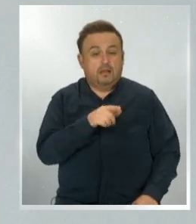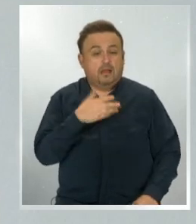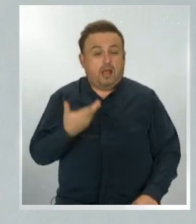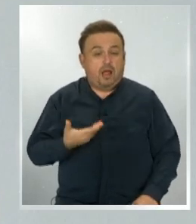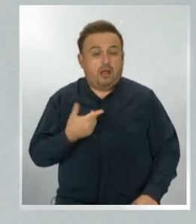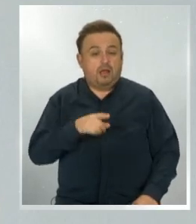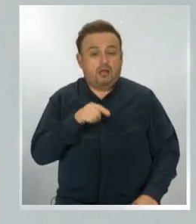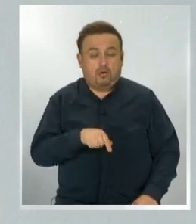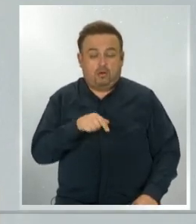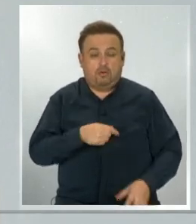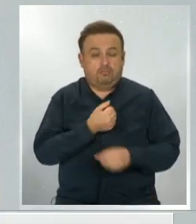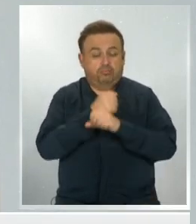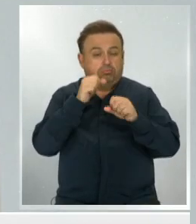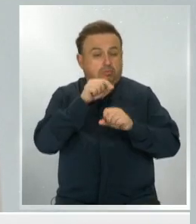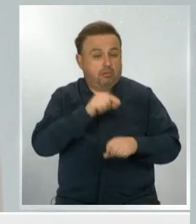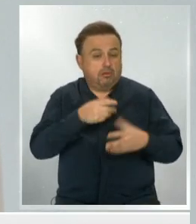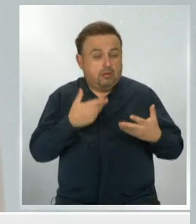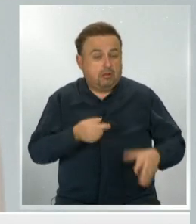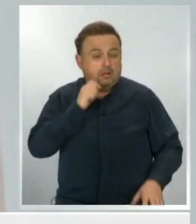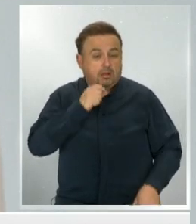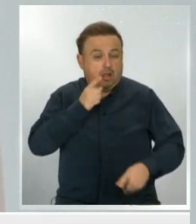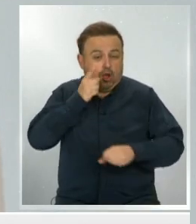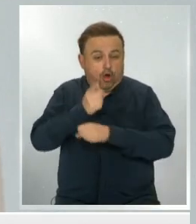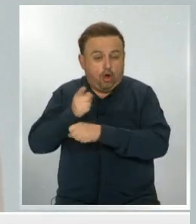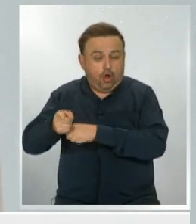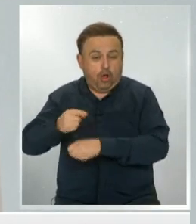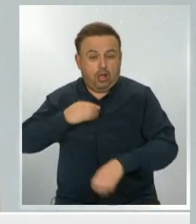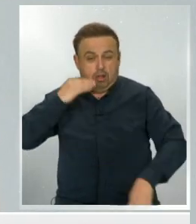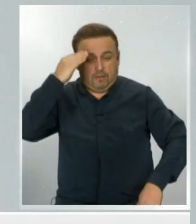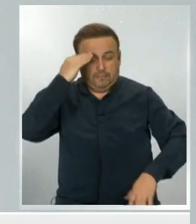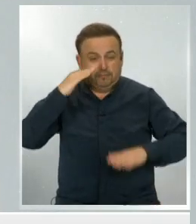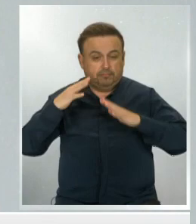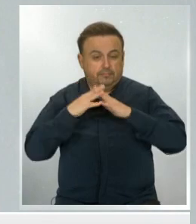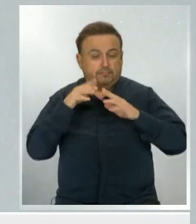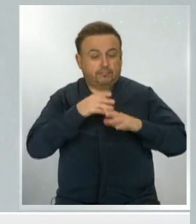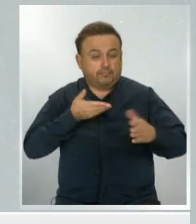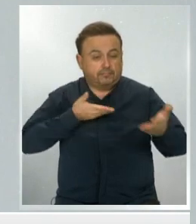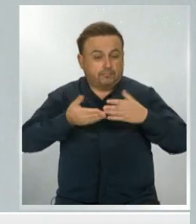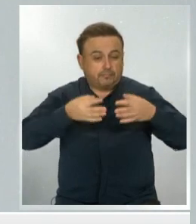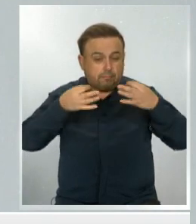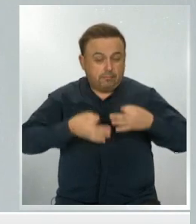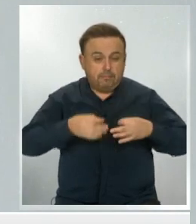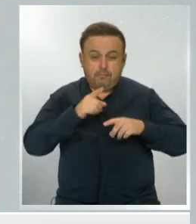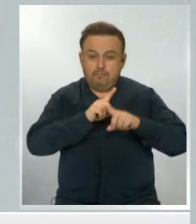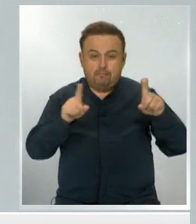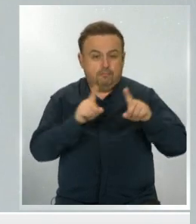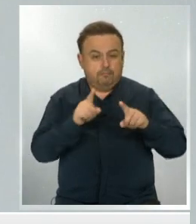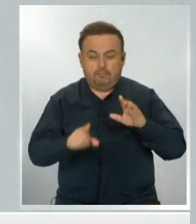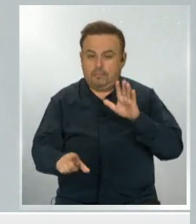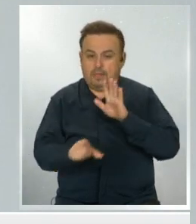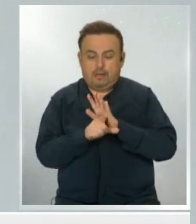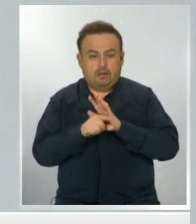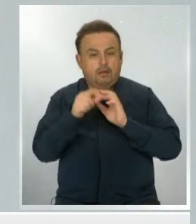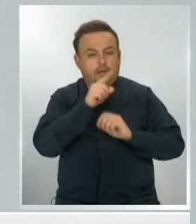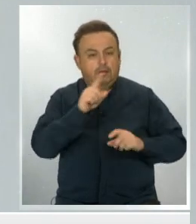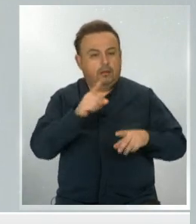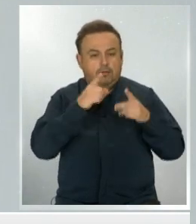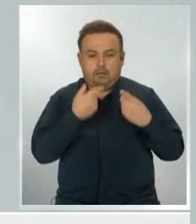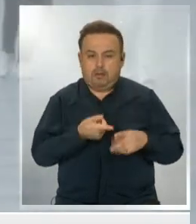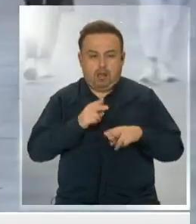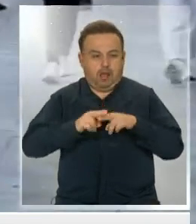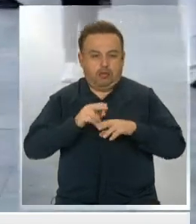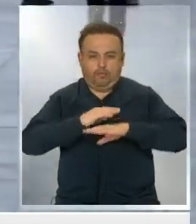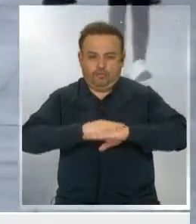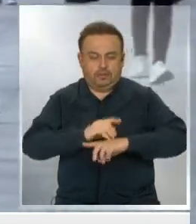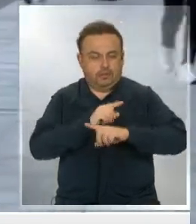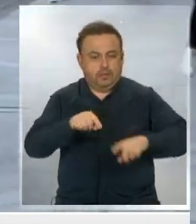de retirarse hoy. Significa que sus órdenes a los militares y los servicios de seguridad ya no son legítimos y ya no serán